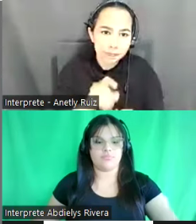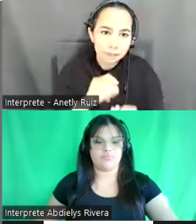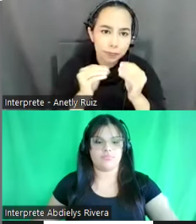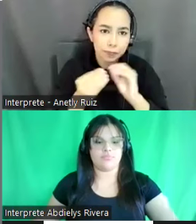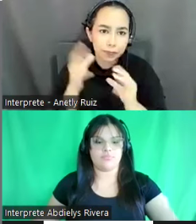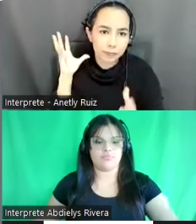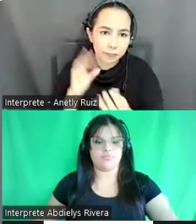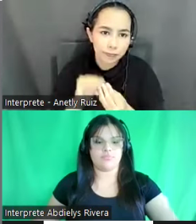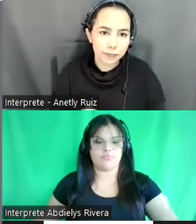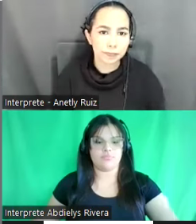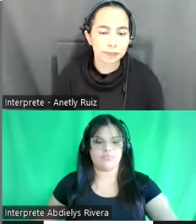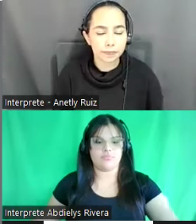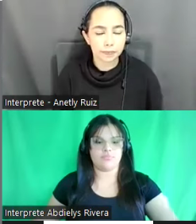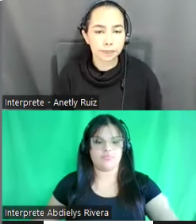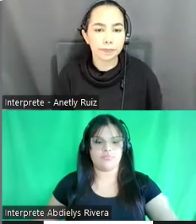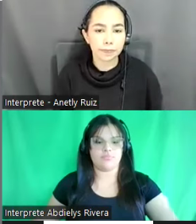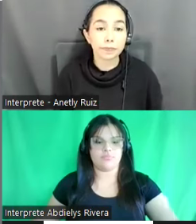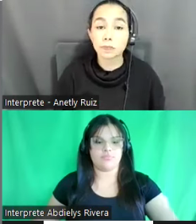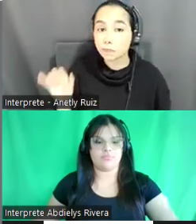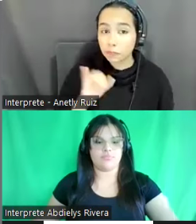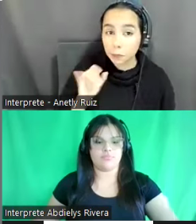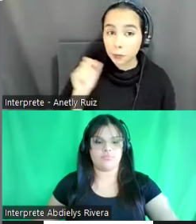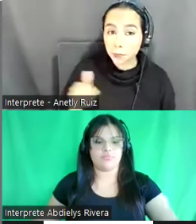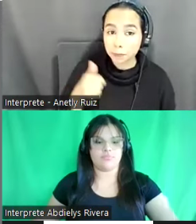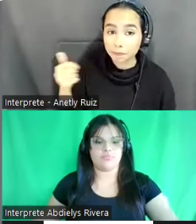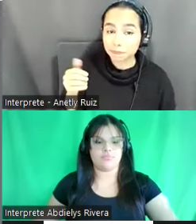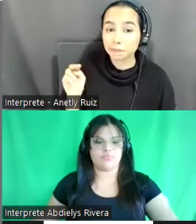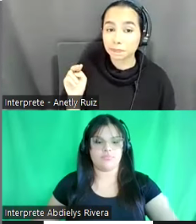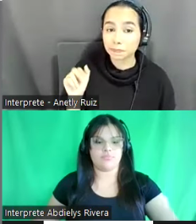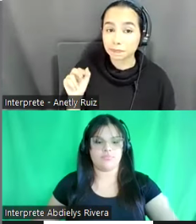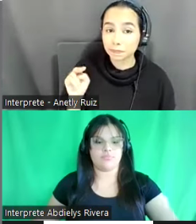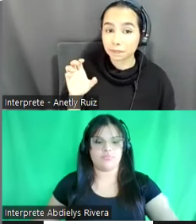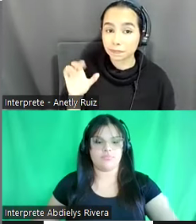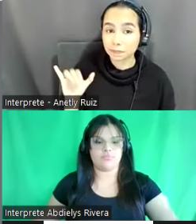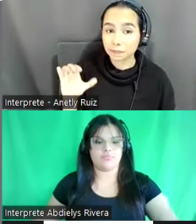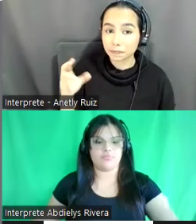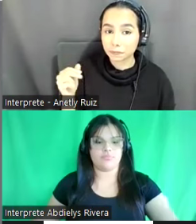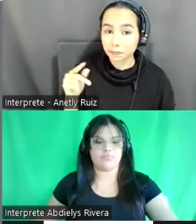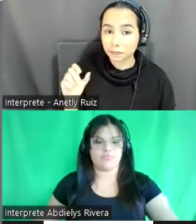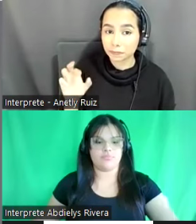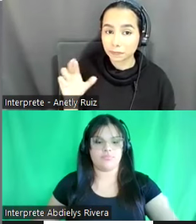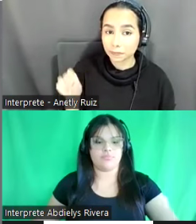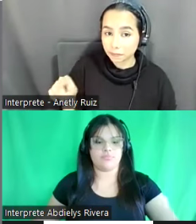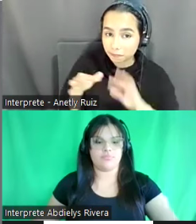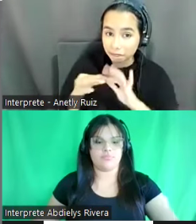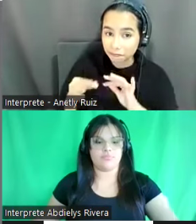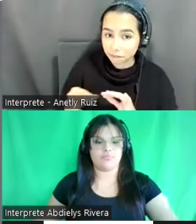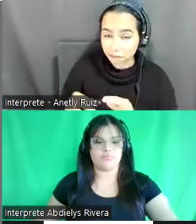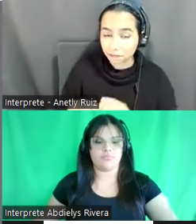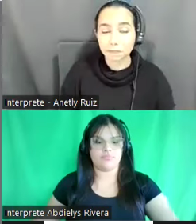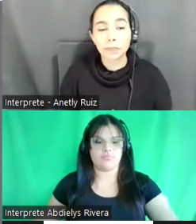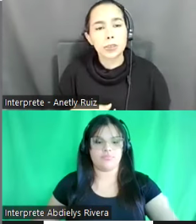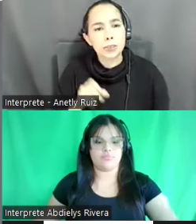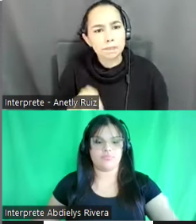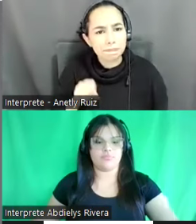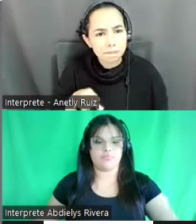De igual forma, nuestra compañera escribe, nuestra colega Nancy Chaparro escribe, lamentablemente se expone el